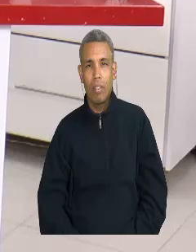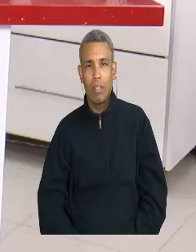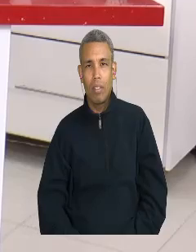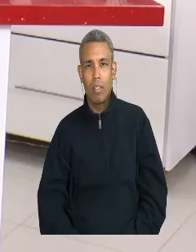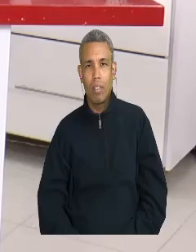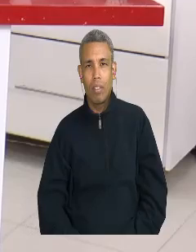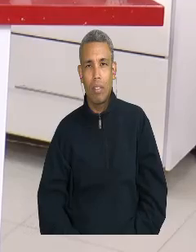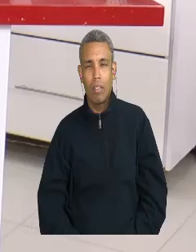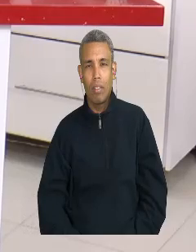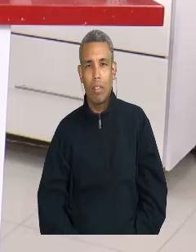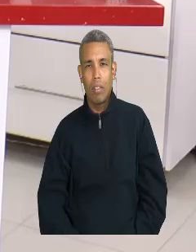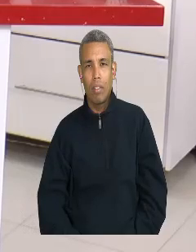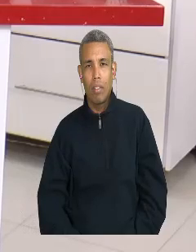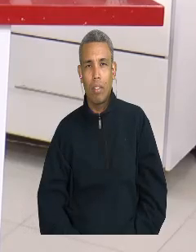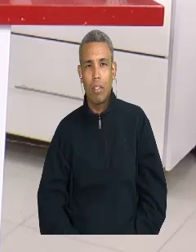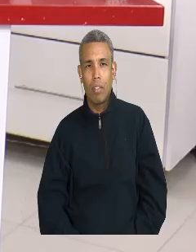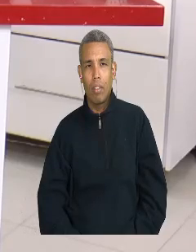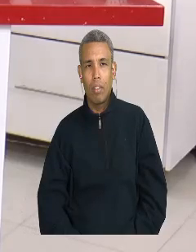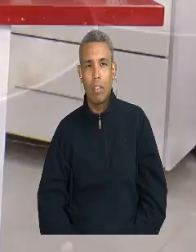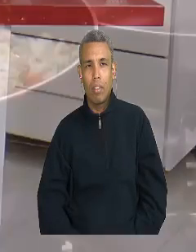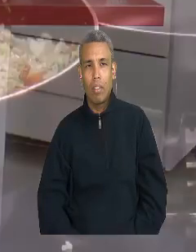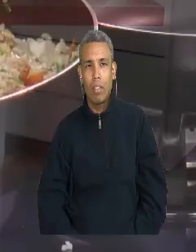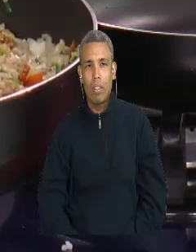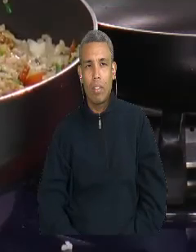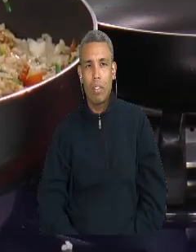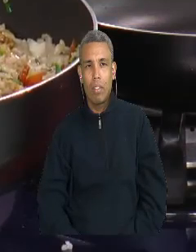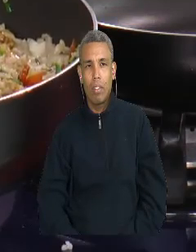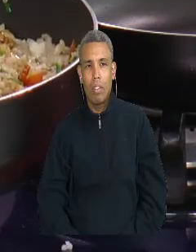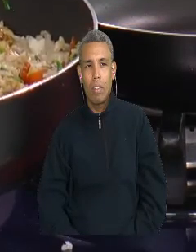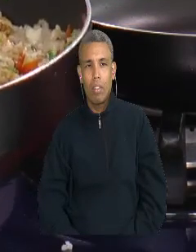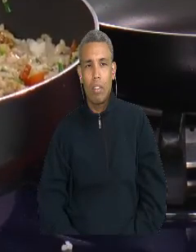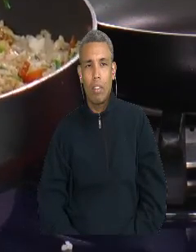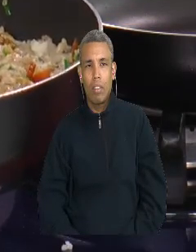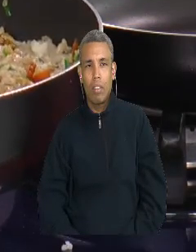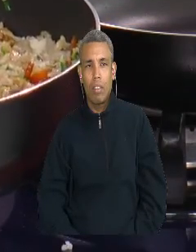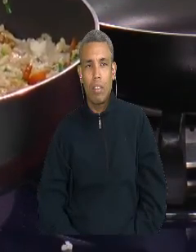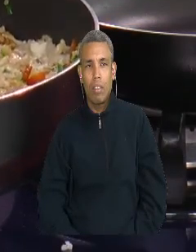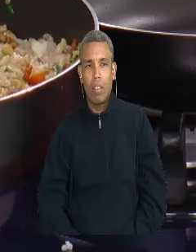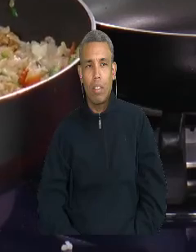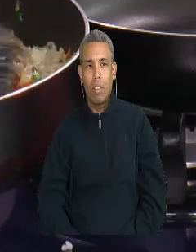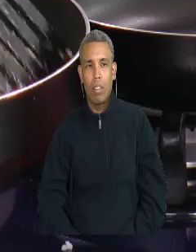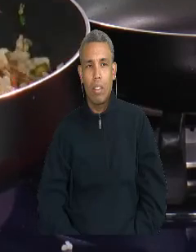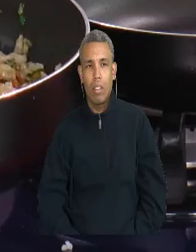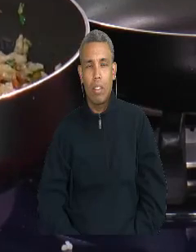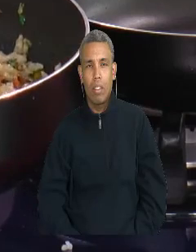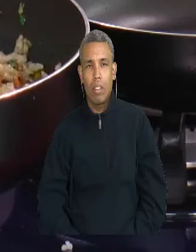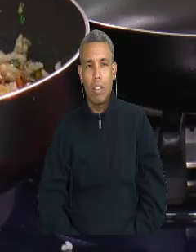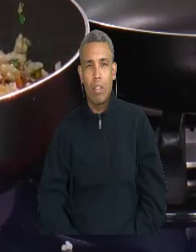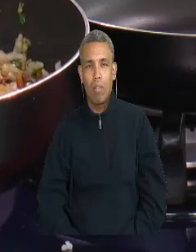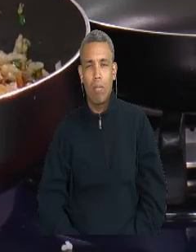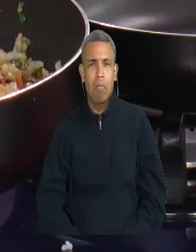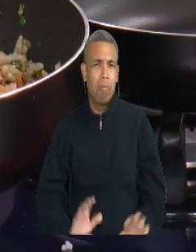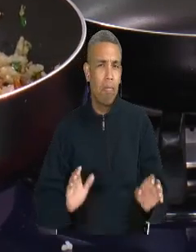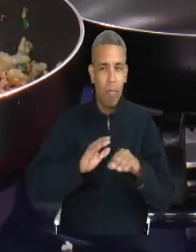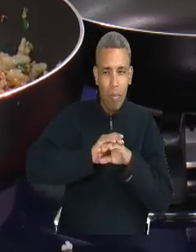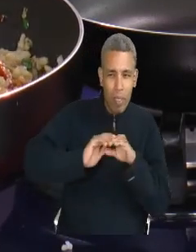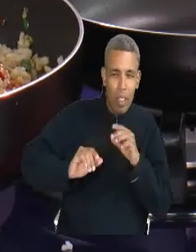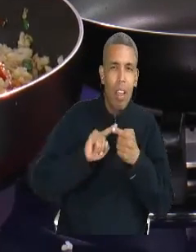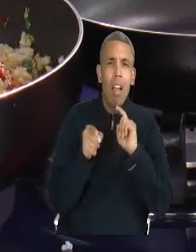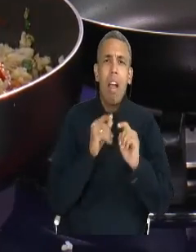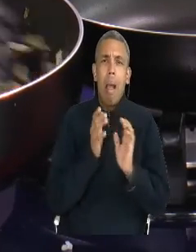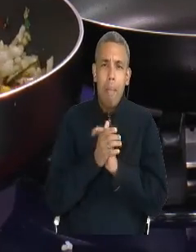Y con esta receta sus hijos, sus familiares, si lo hace para una ocasión en especial, la fiesta, sus invitados van a quedar